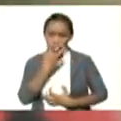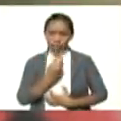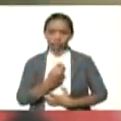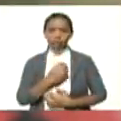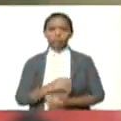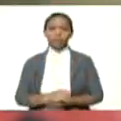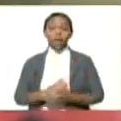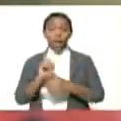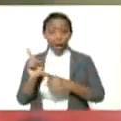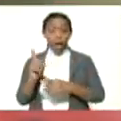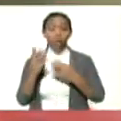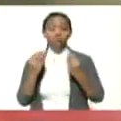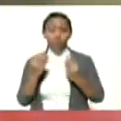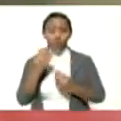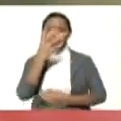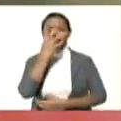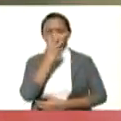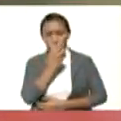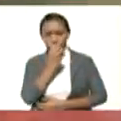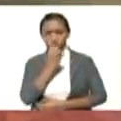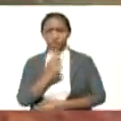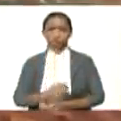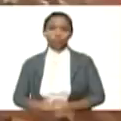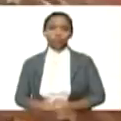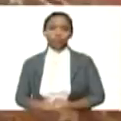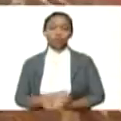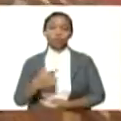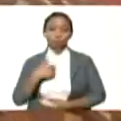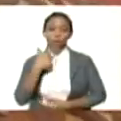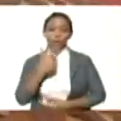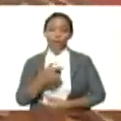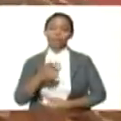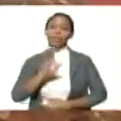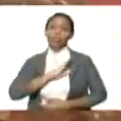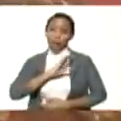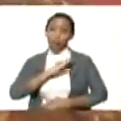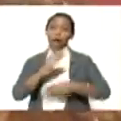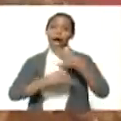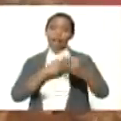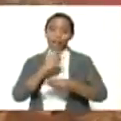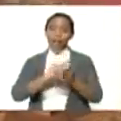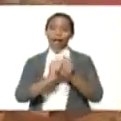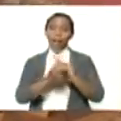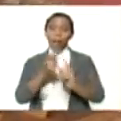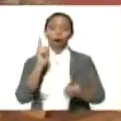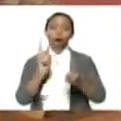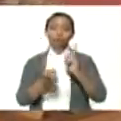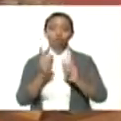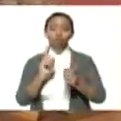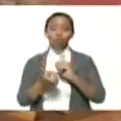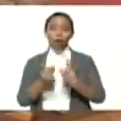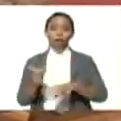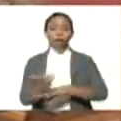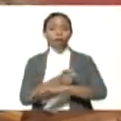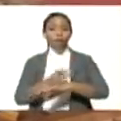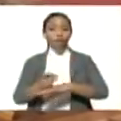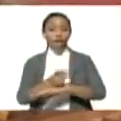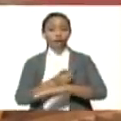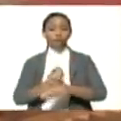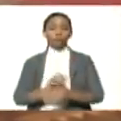Él estaba devastado, muy golpeado. Y le dije: tenemos que hacer cambios en el gobierno.